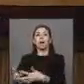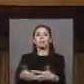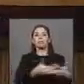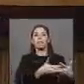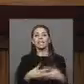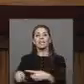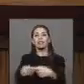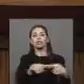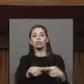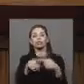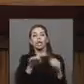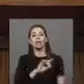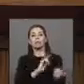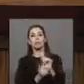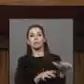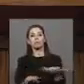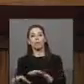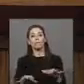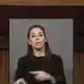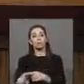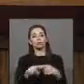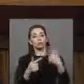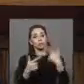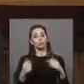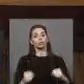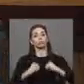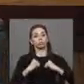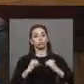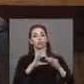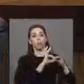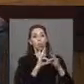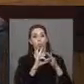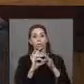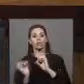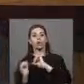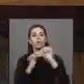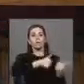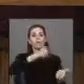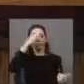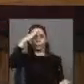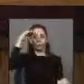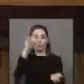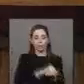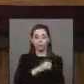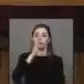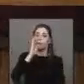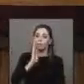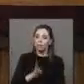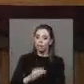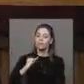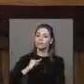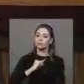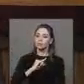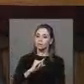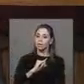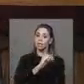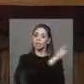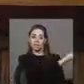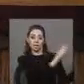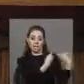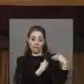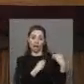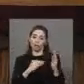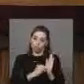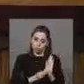convertirlo en un movimiento social y político fuerte y unido que logró derrotar a la dictadura? Debemos seguir y consagrar ese legado,